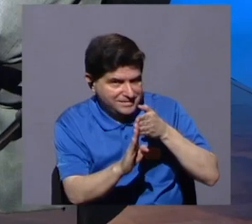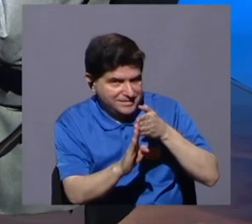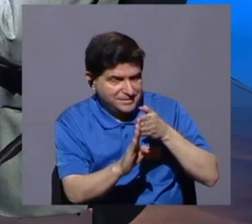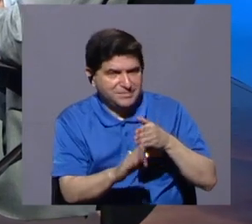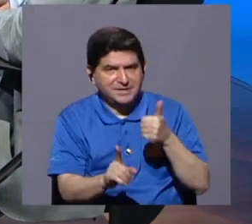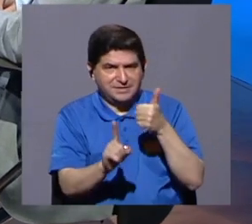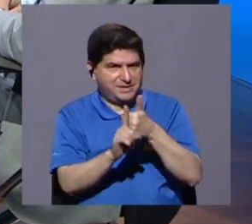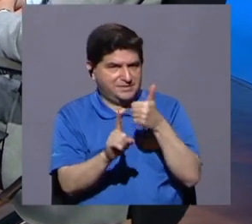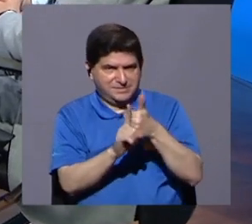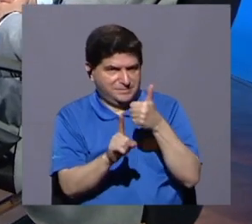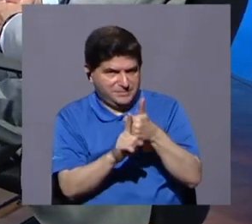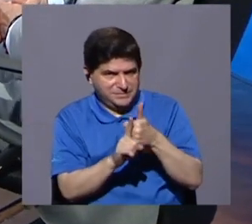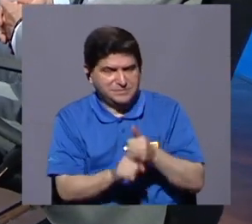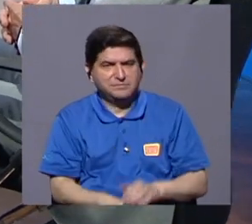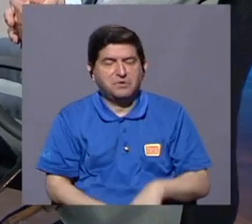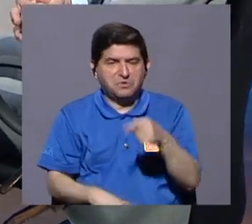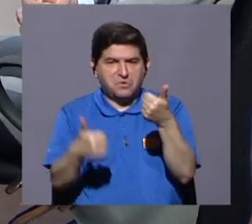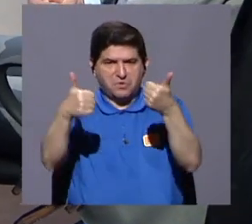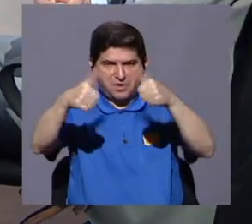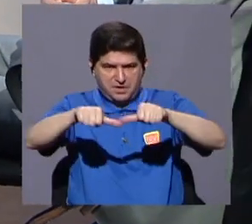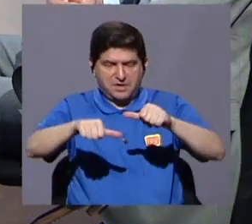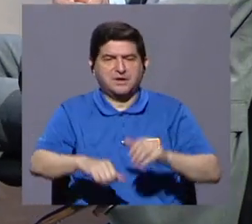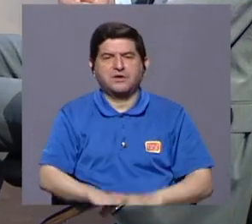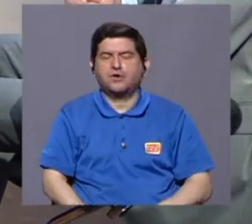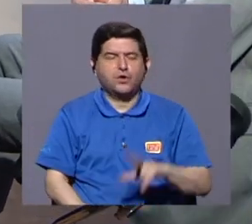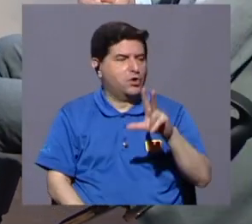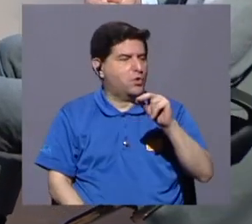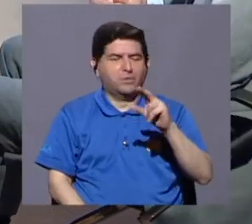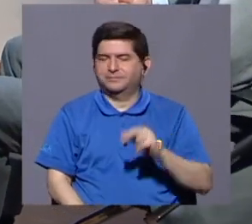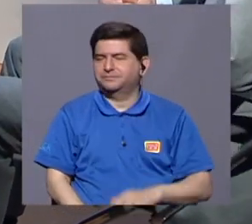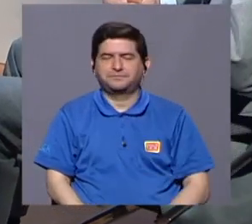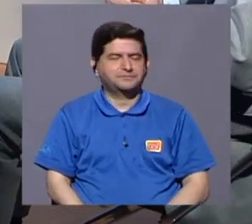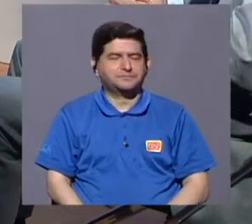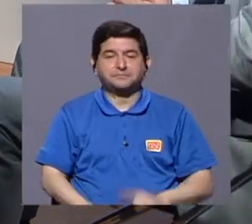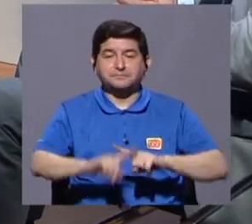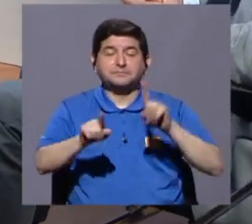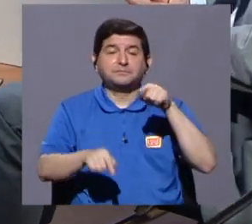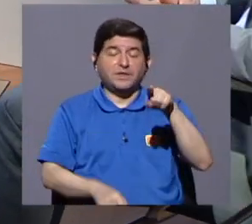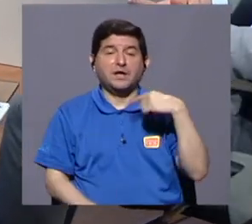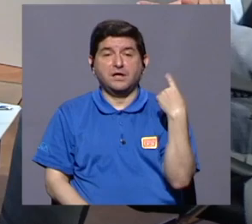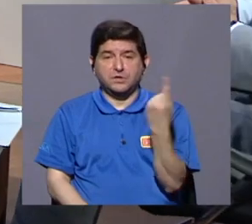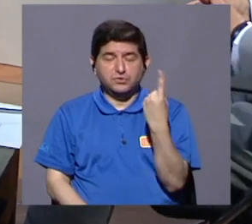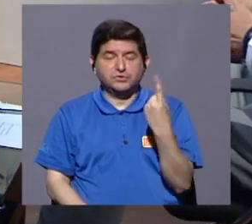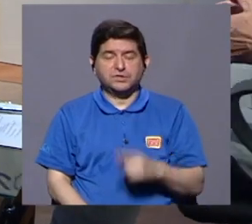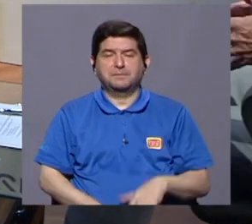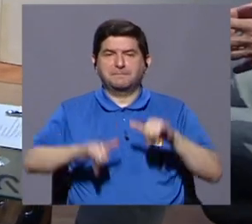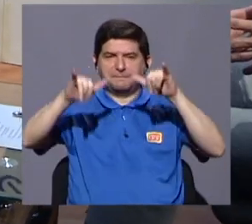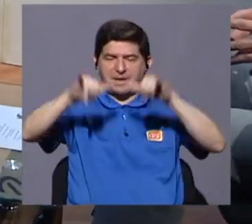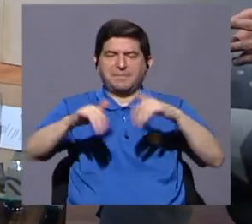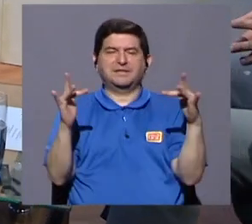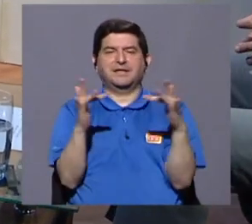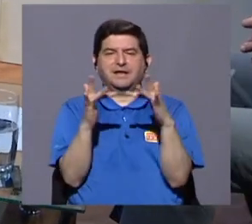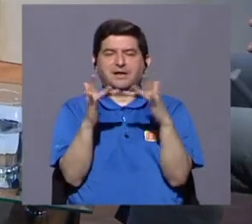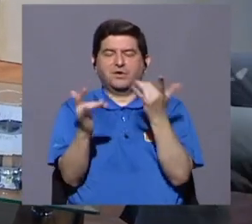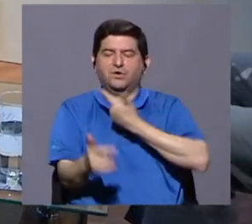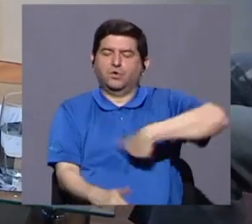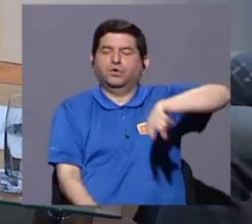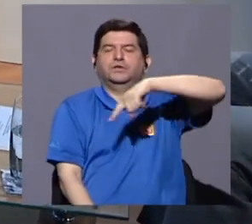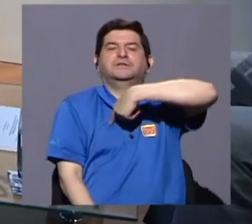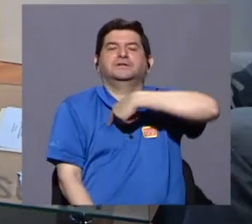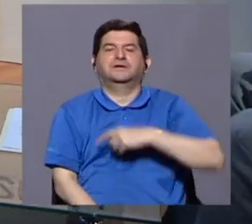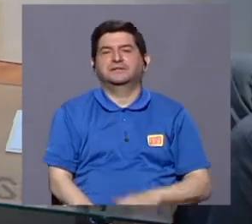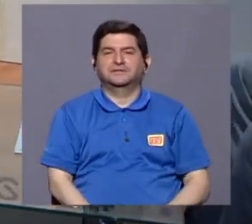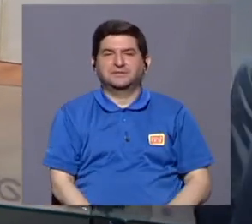tales como por ejemplo este convenio con amexcid no pero ellos siempre se han mantenido en contacto con nosotros porque